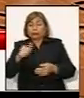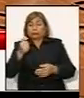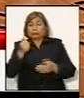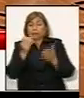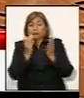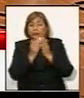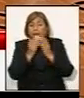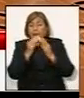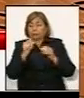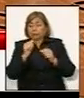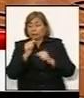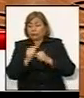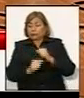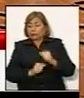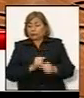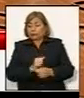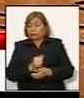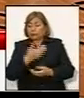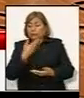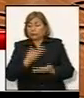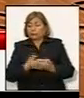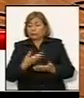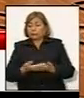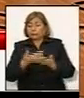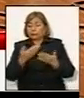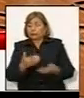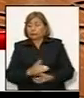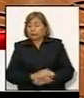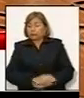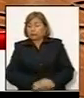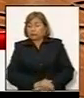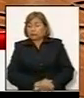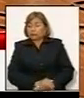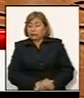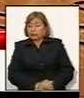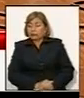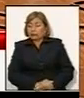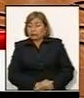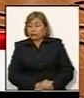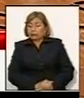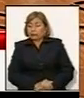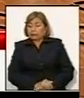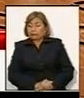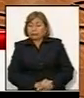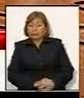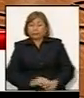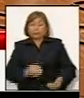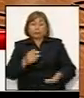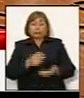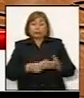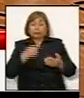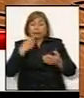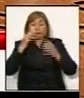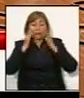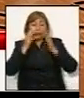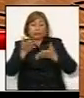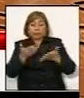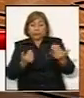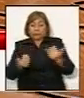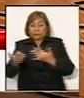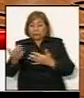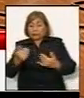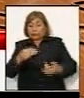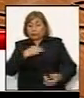la pregunta es la propuesta de quién a propuesta de quien asumió el cargo bueno quien hace la convocatoria es la